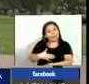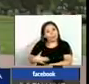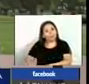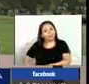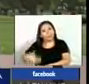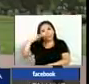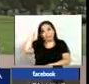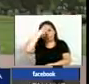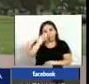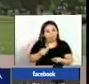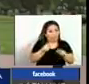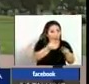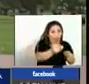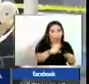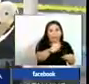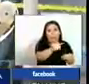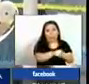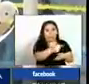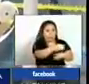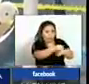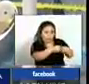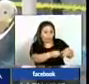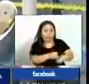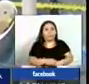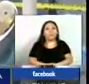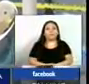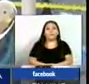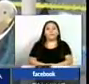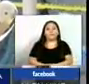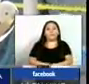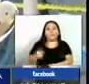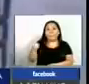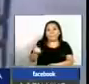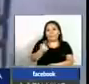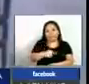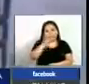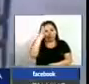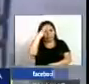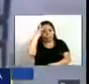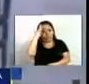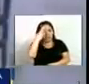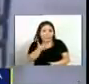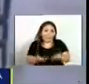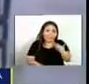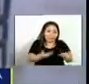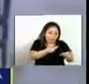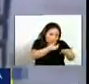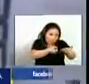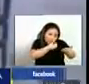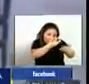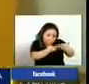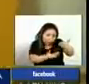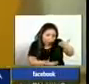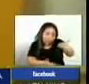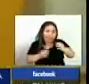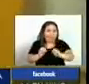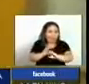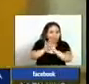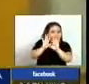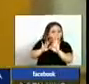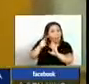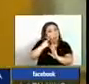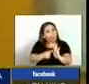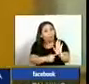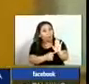de ser enviados primero a los CDC según expertos la medida podría ser que los datos sean menos transparentes para el